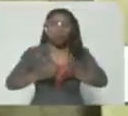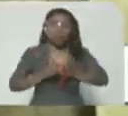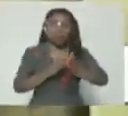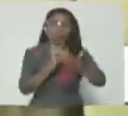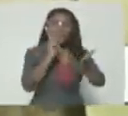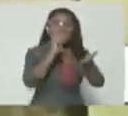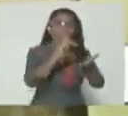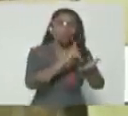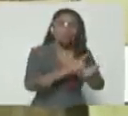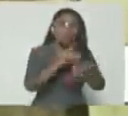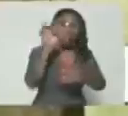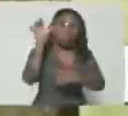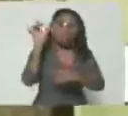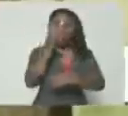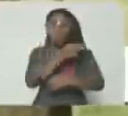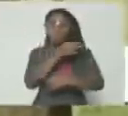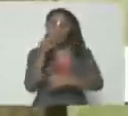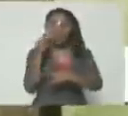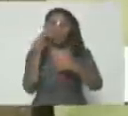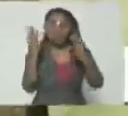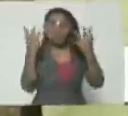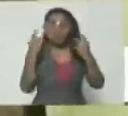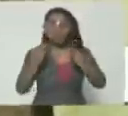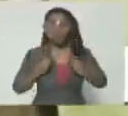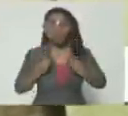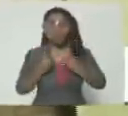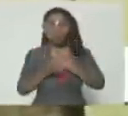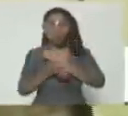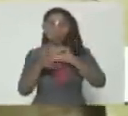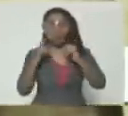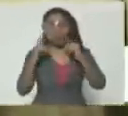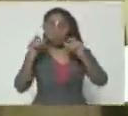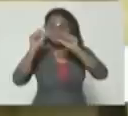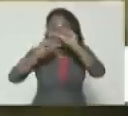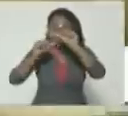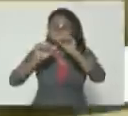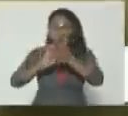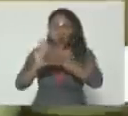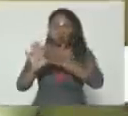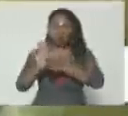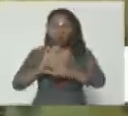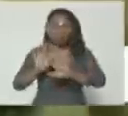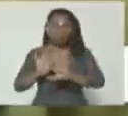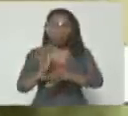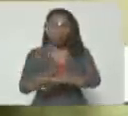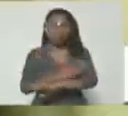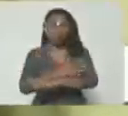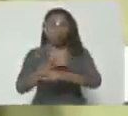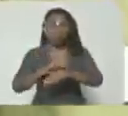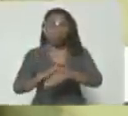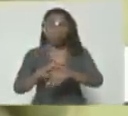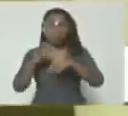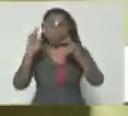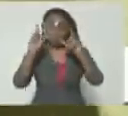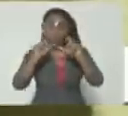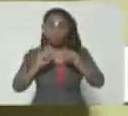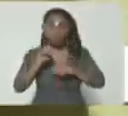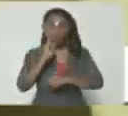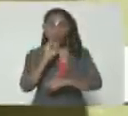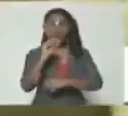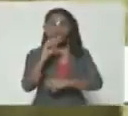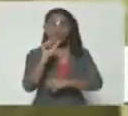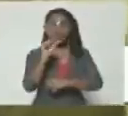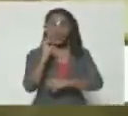país importador en perfectas condiciones, ya que estos animales han sido inspeccionados por los médicos veterinarios de la Inspectoría de INSAI Puerto